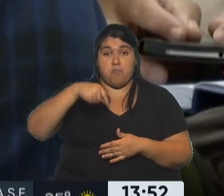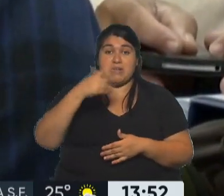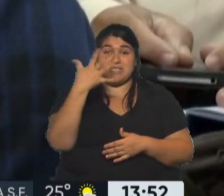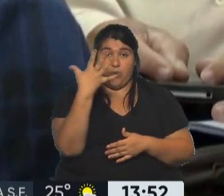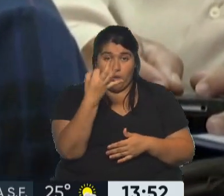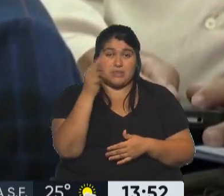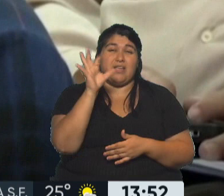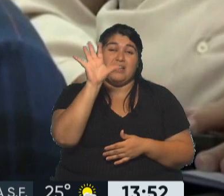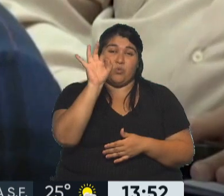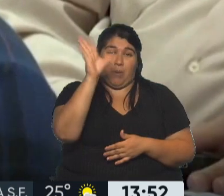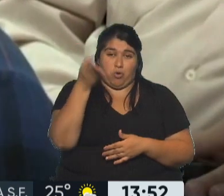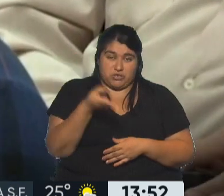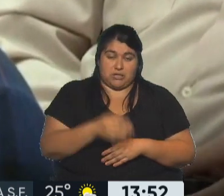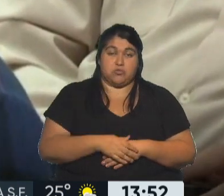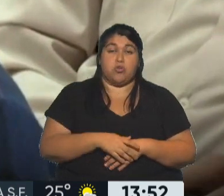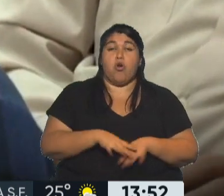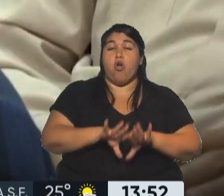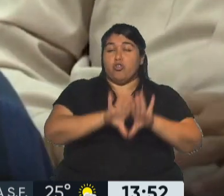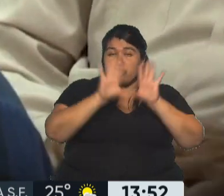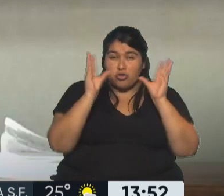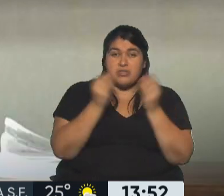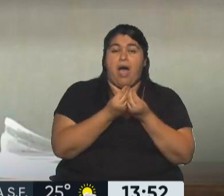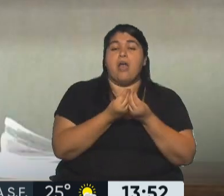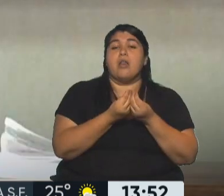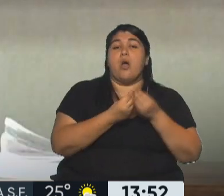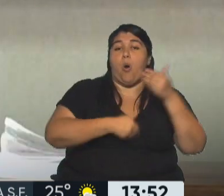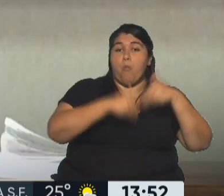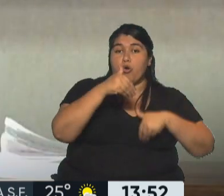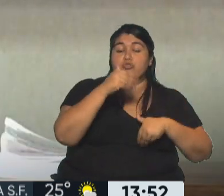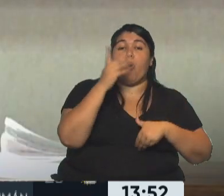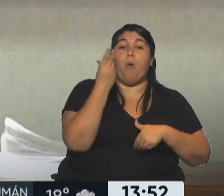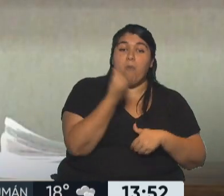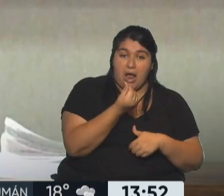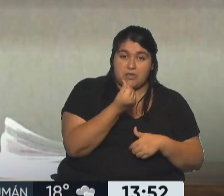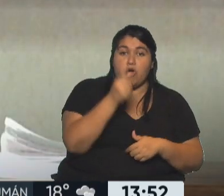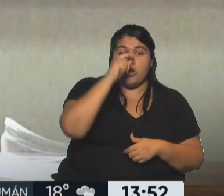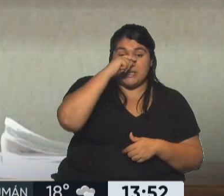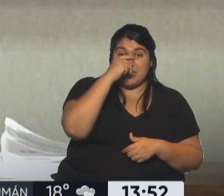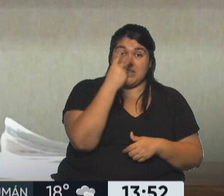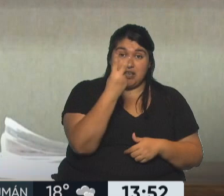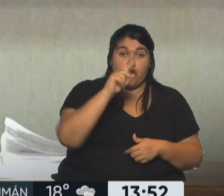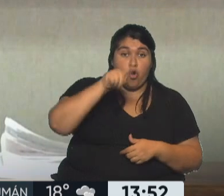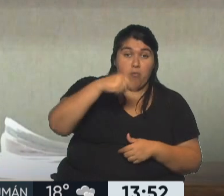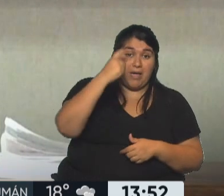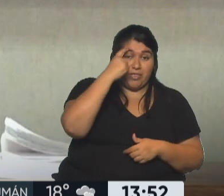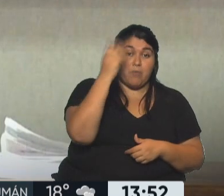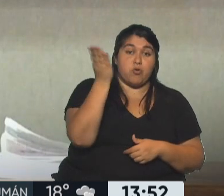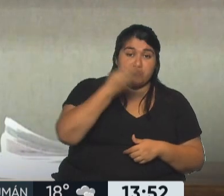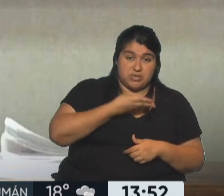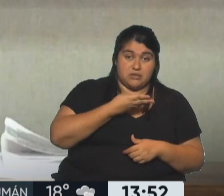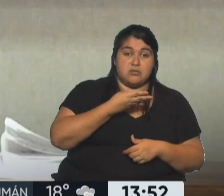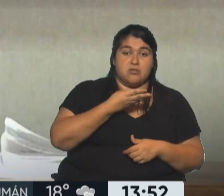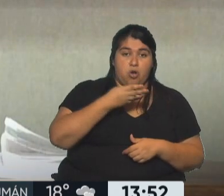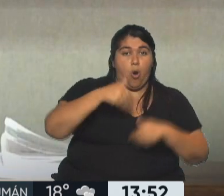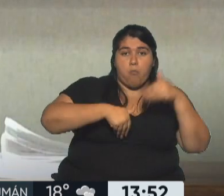3,50%. Del total de los votos válidos emitidos, el 72,10% fueron votados